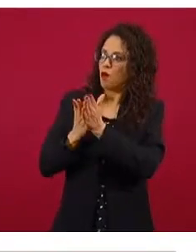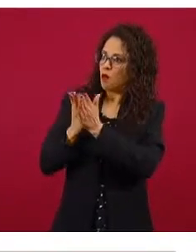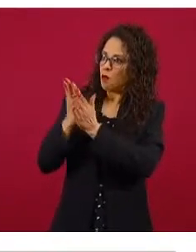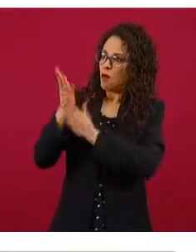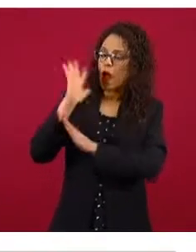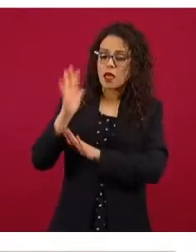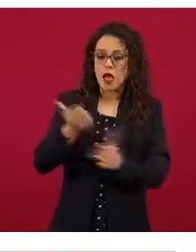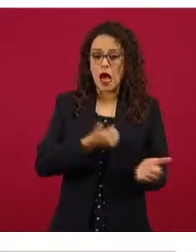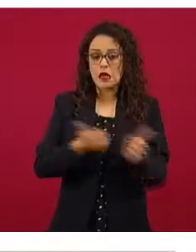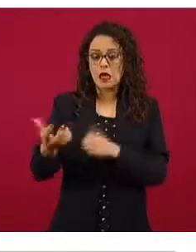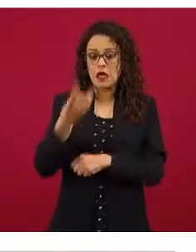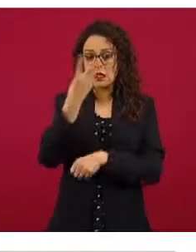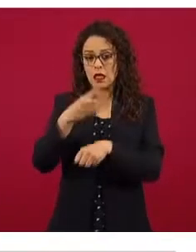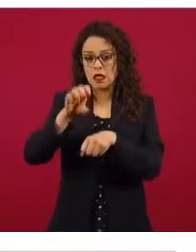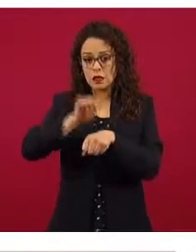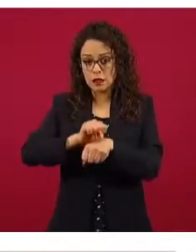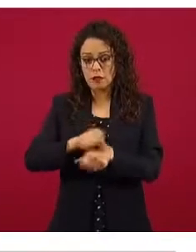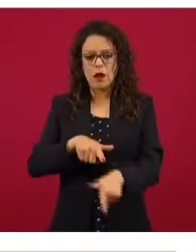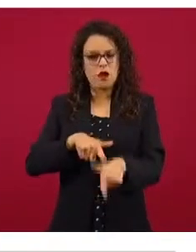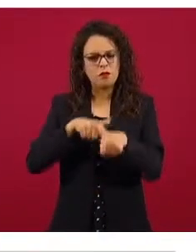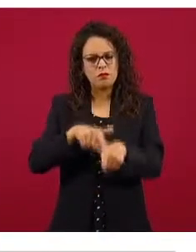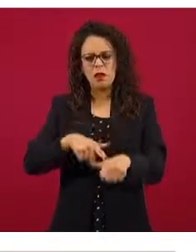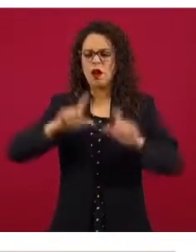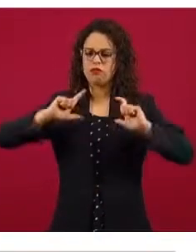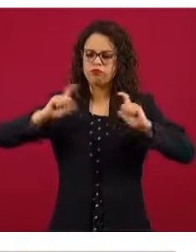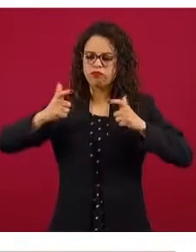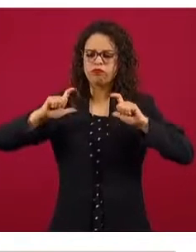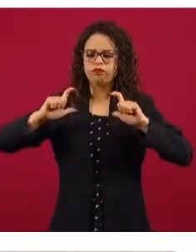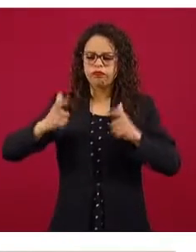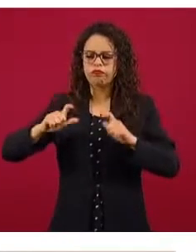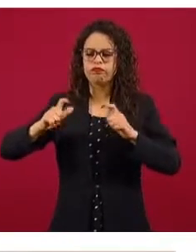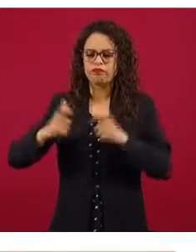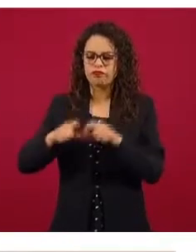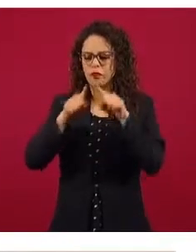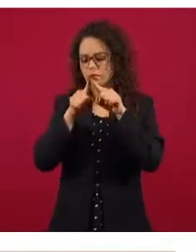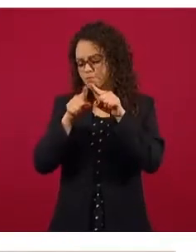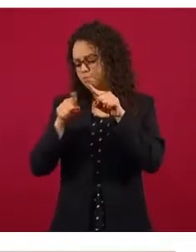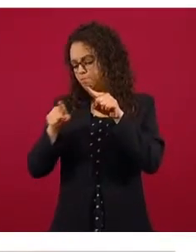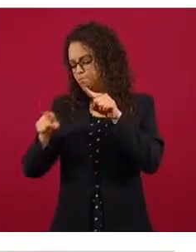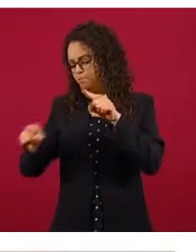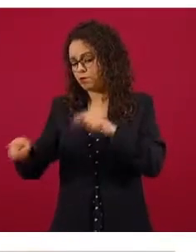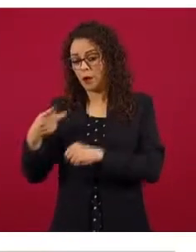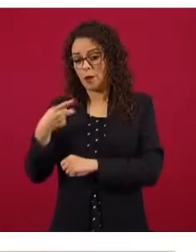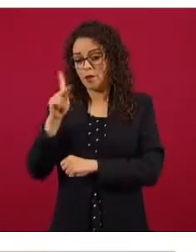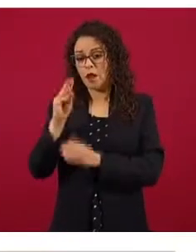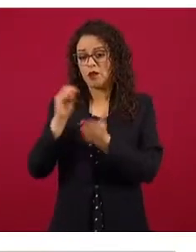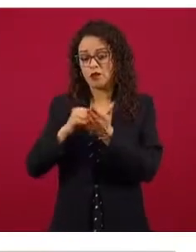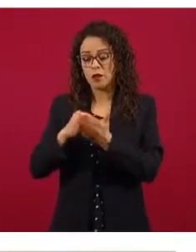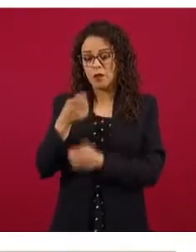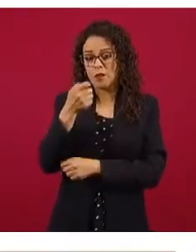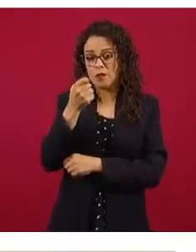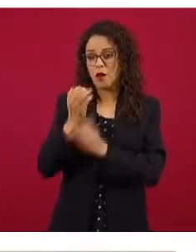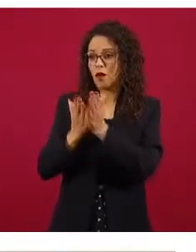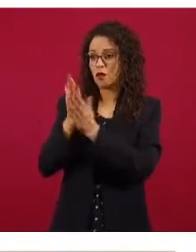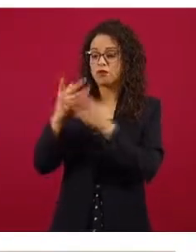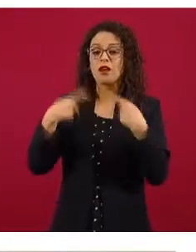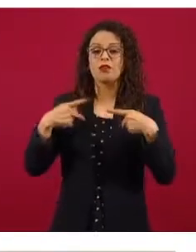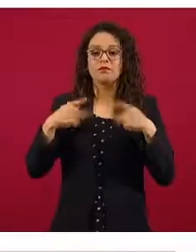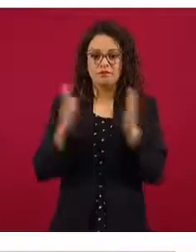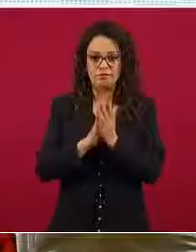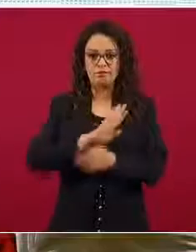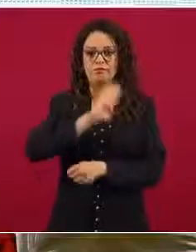semanas de reducción, pero todavía la mortalidad está en ascenso. La siguiente. Lo mismo